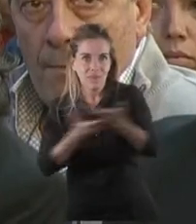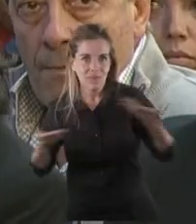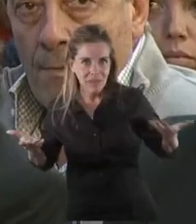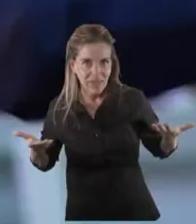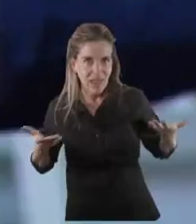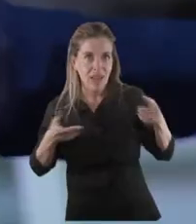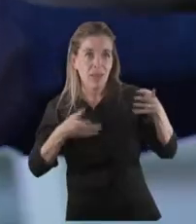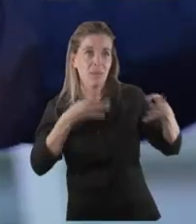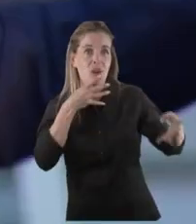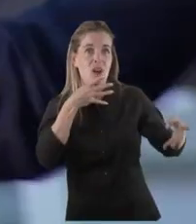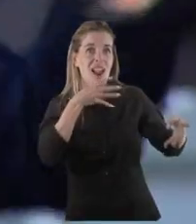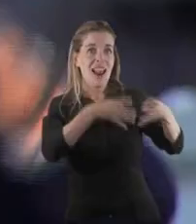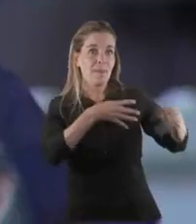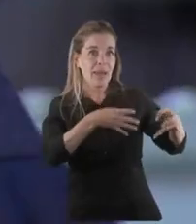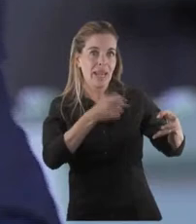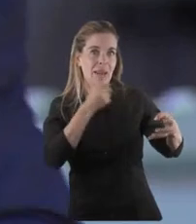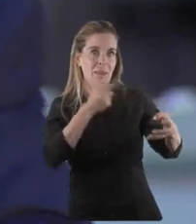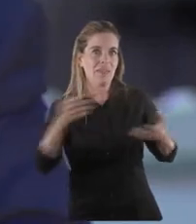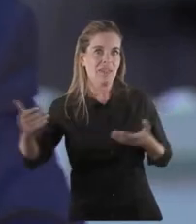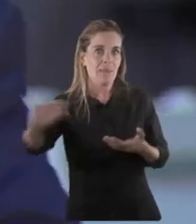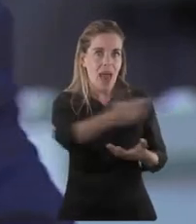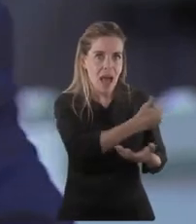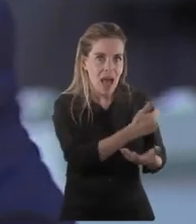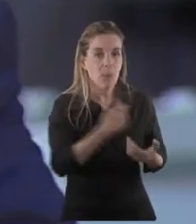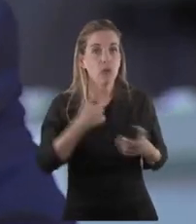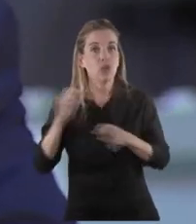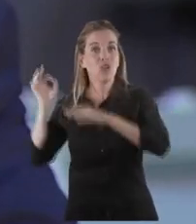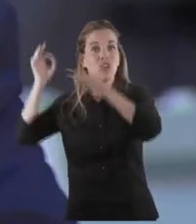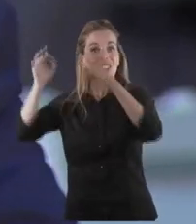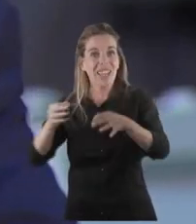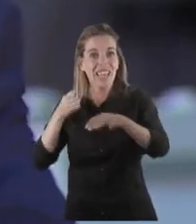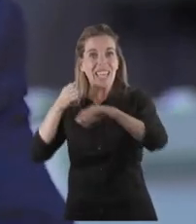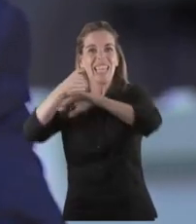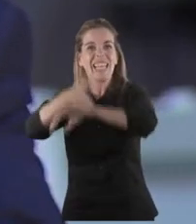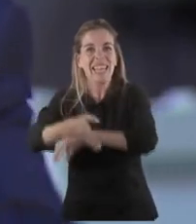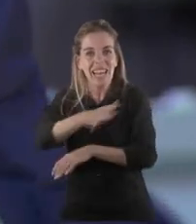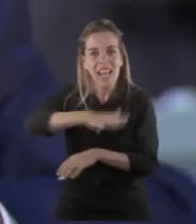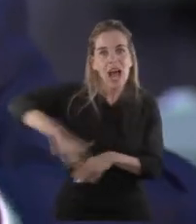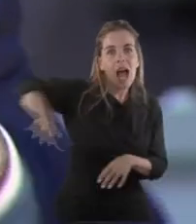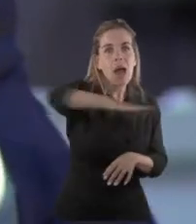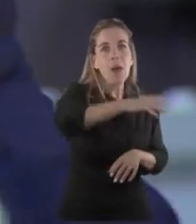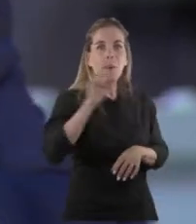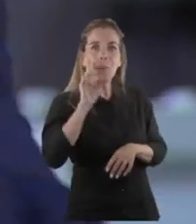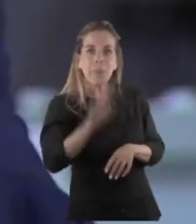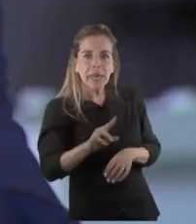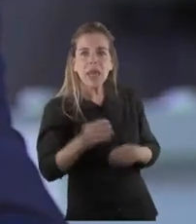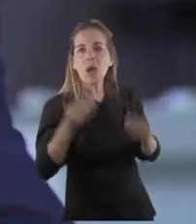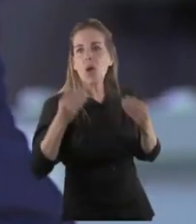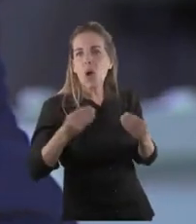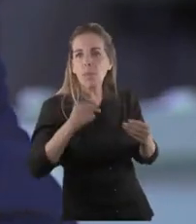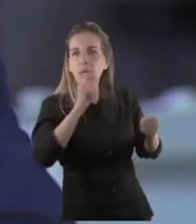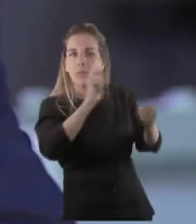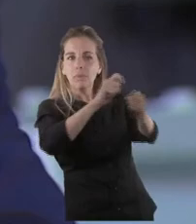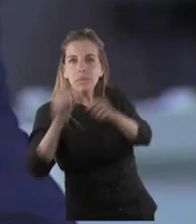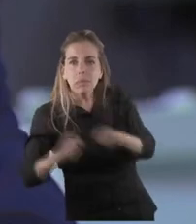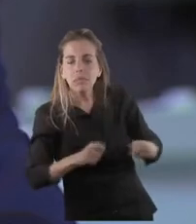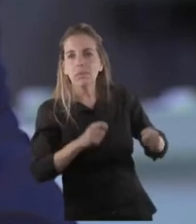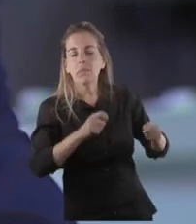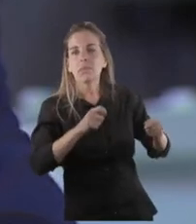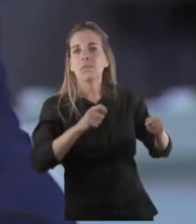A la entrada vi cómo se construían las máquinas con las que se llenan los